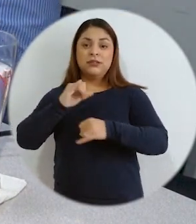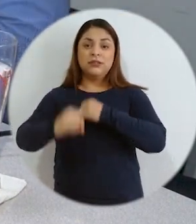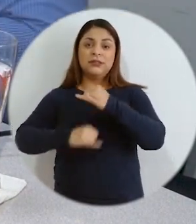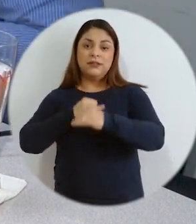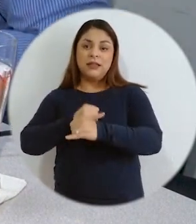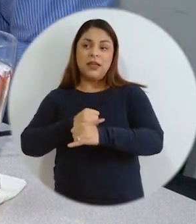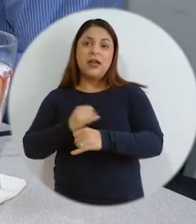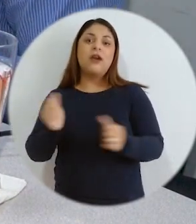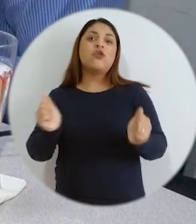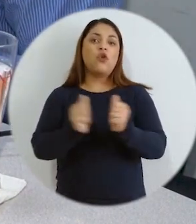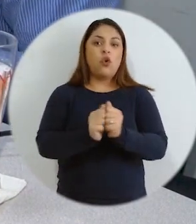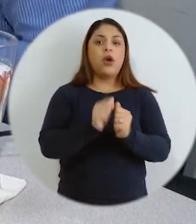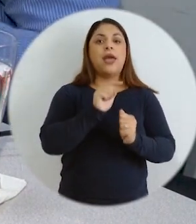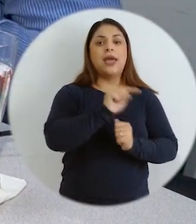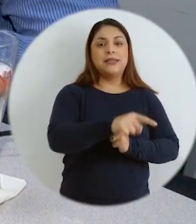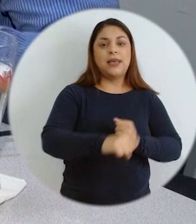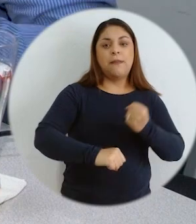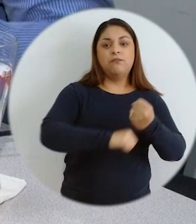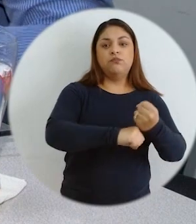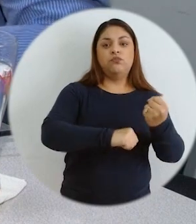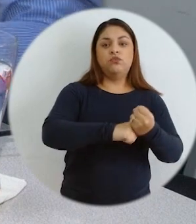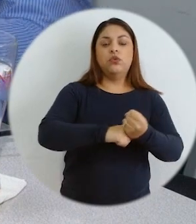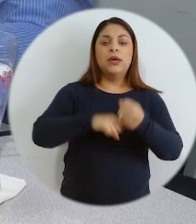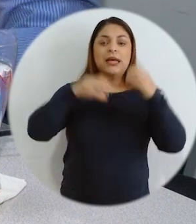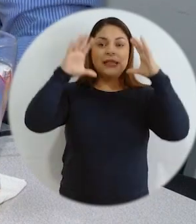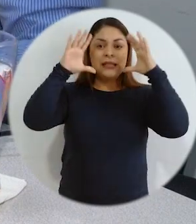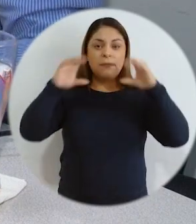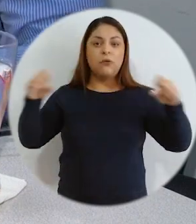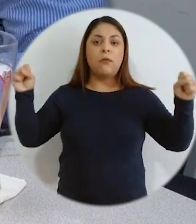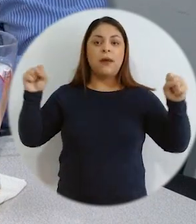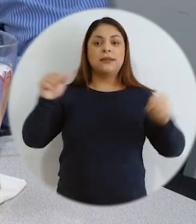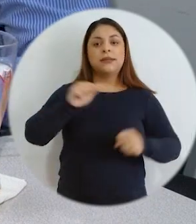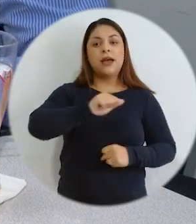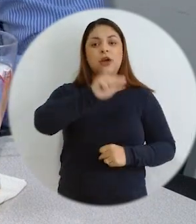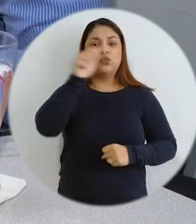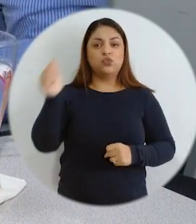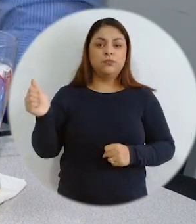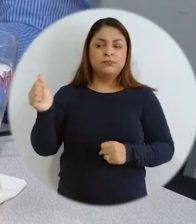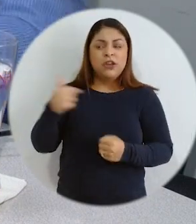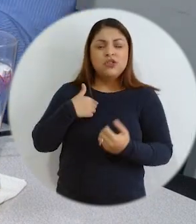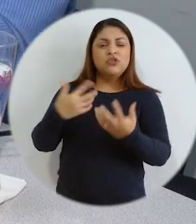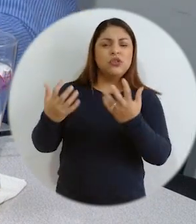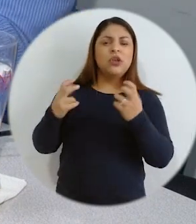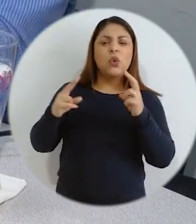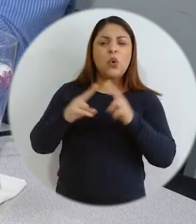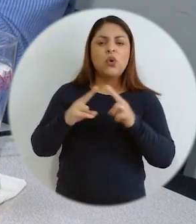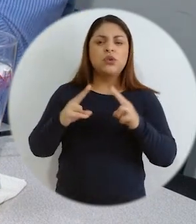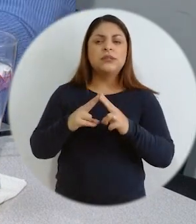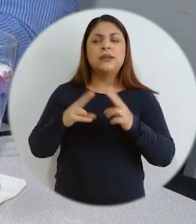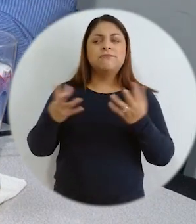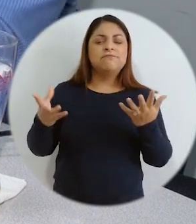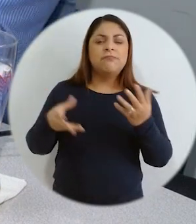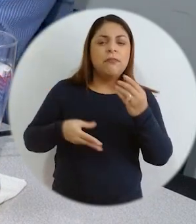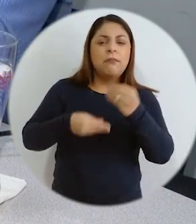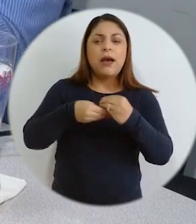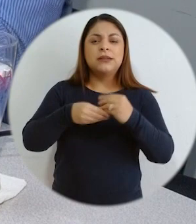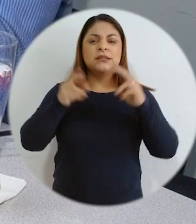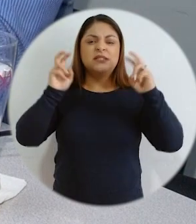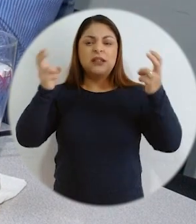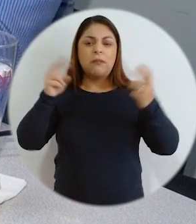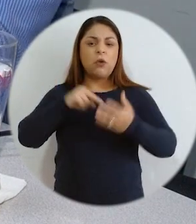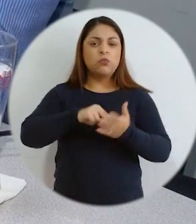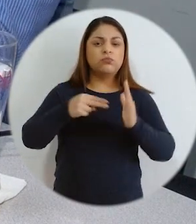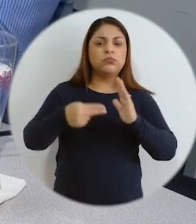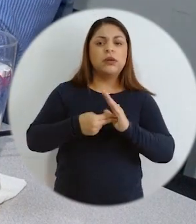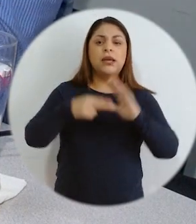Escuela de Relaciones Internacionales, con esta cátedra que se llama Diplomacia Azul, que más o menos has dado los matices ahí, pero nos gustaría conocer un